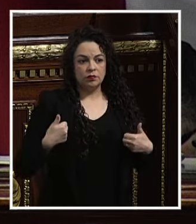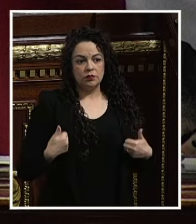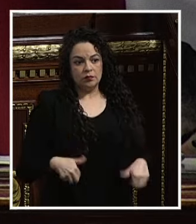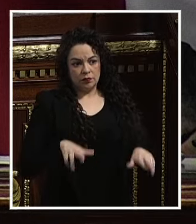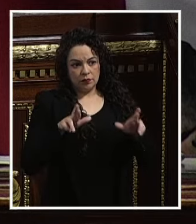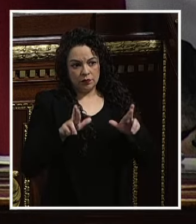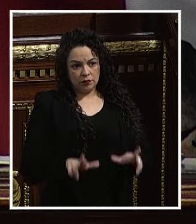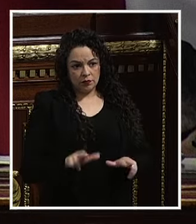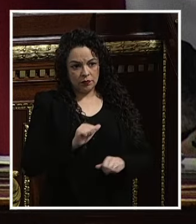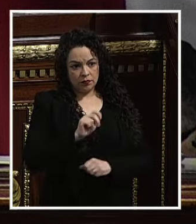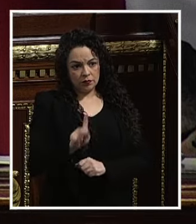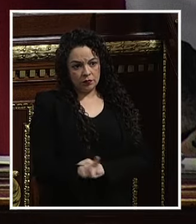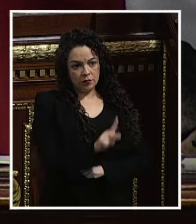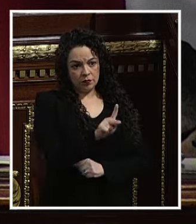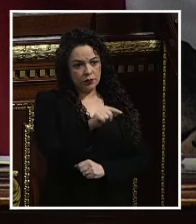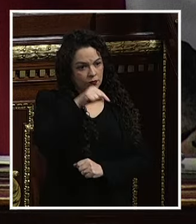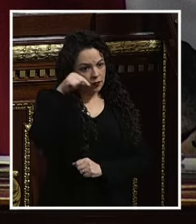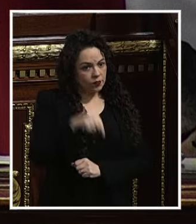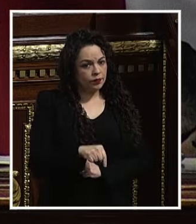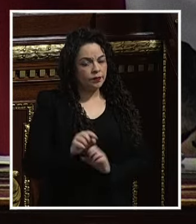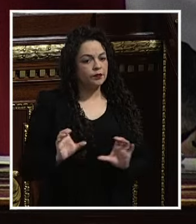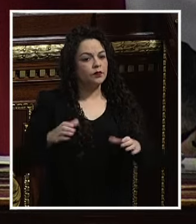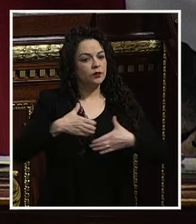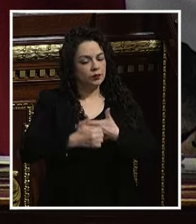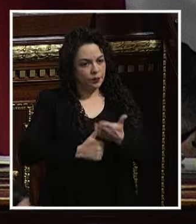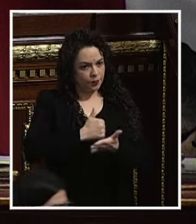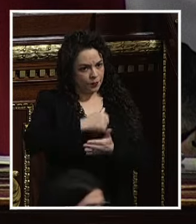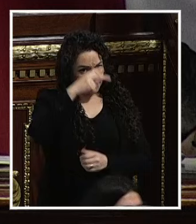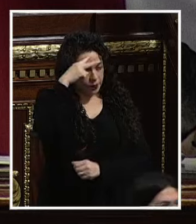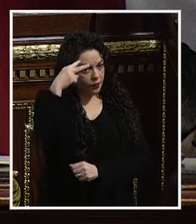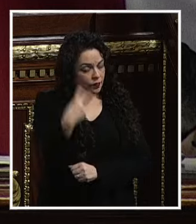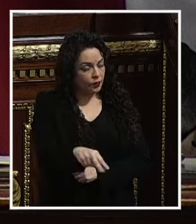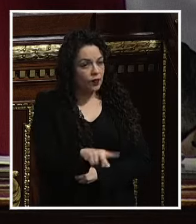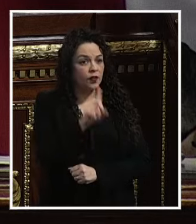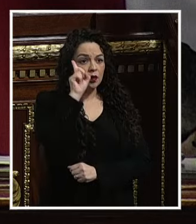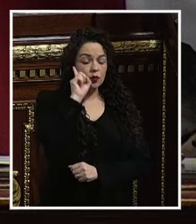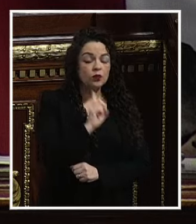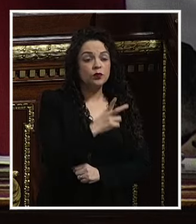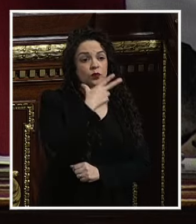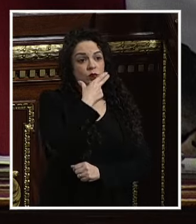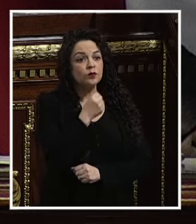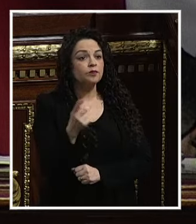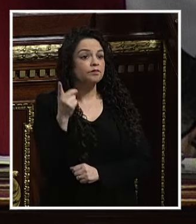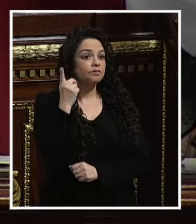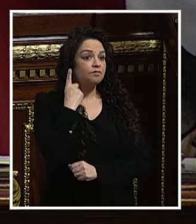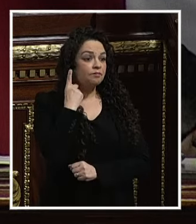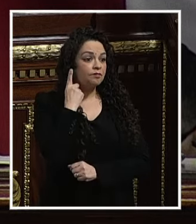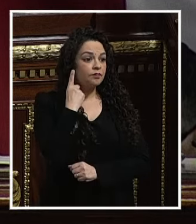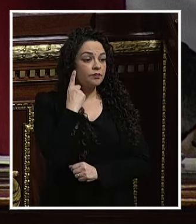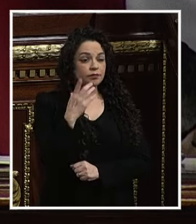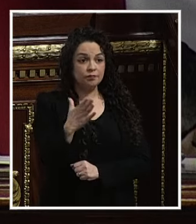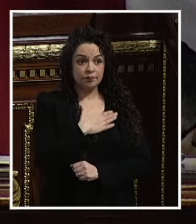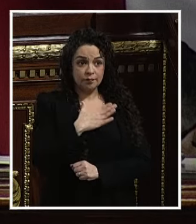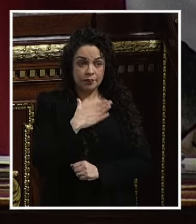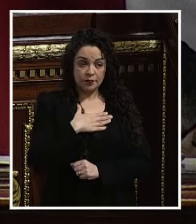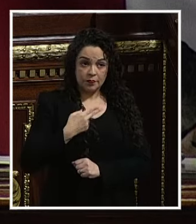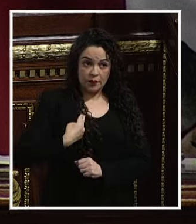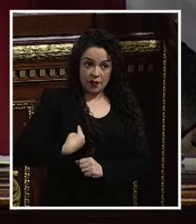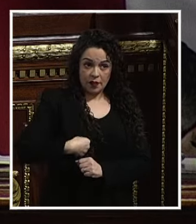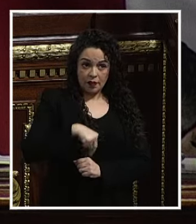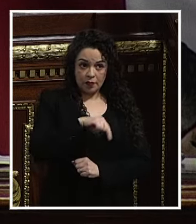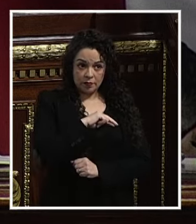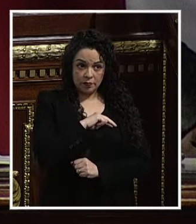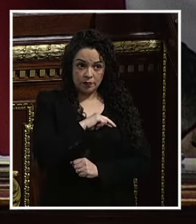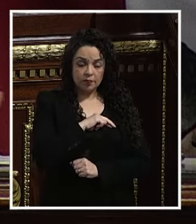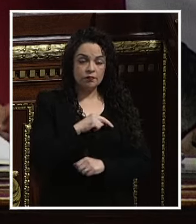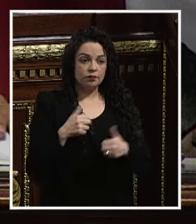en este poder legislativo. Diputadas y diputados, somos los representantes del pacto